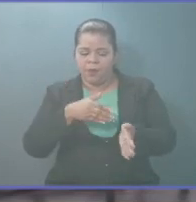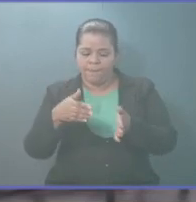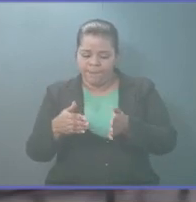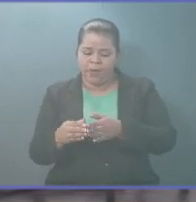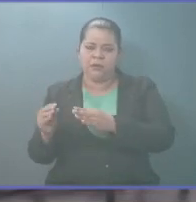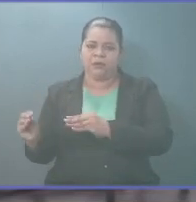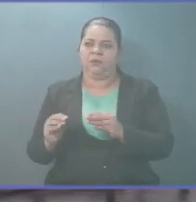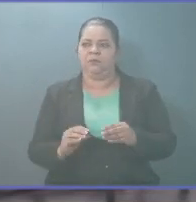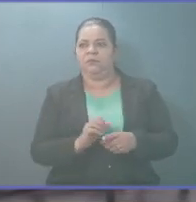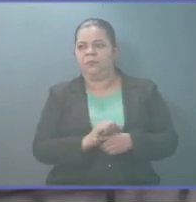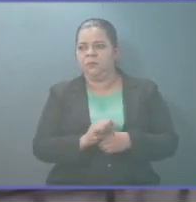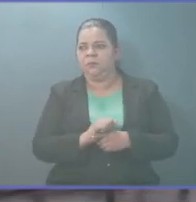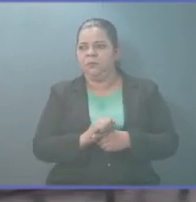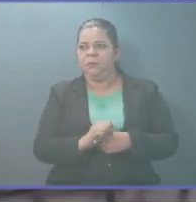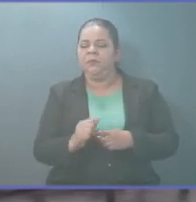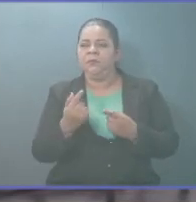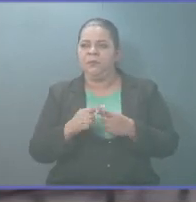palabra.